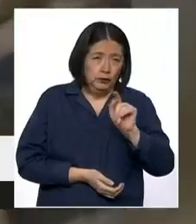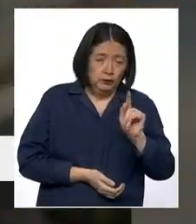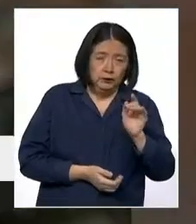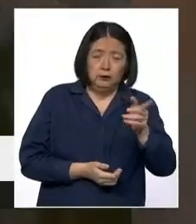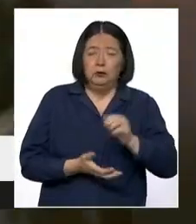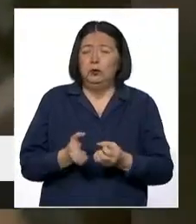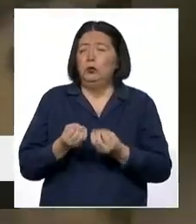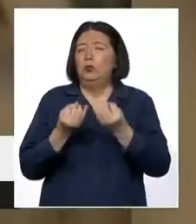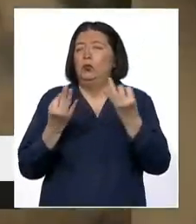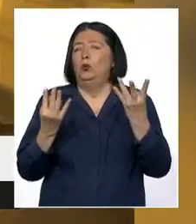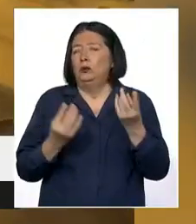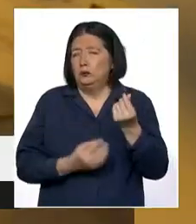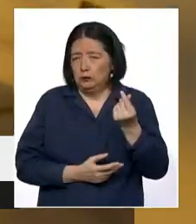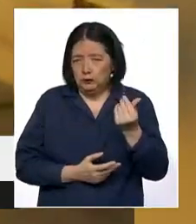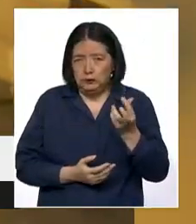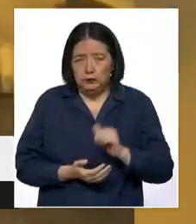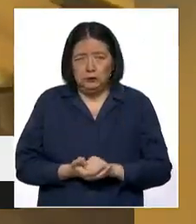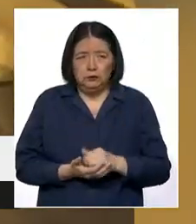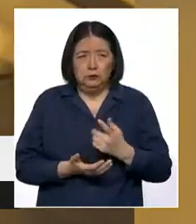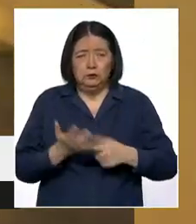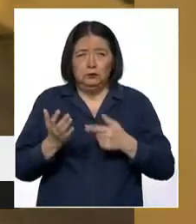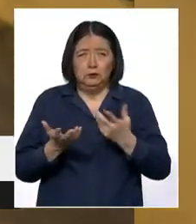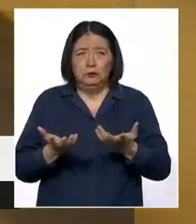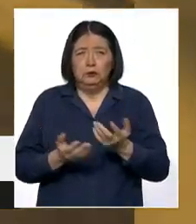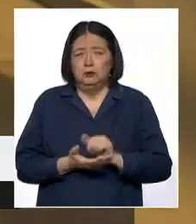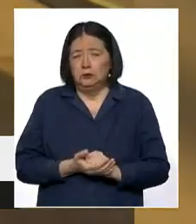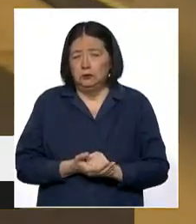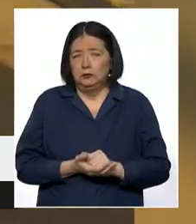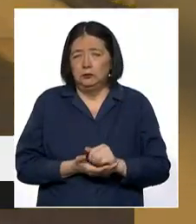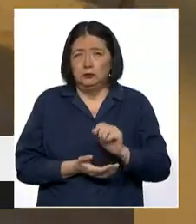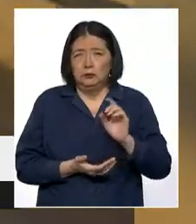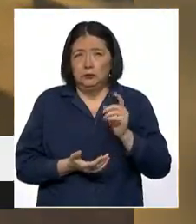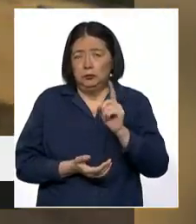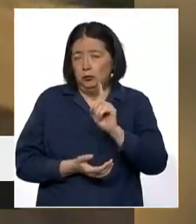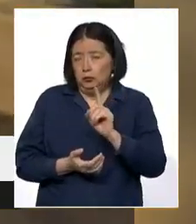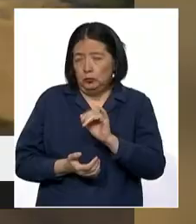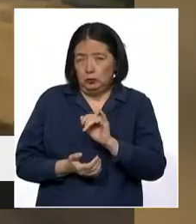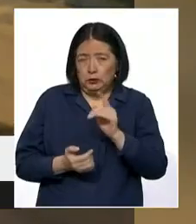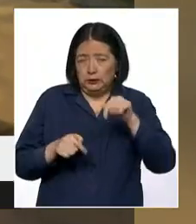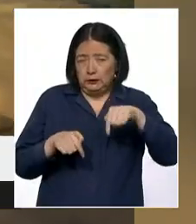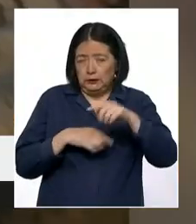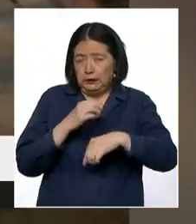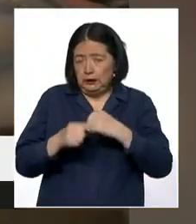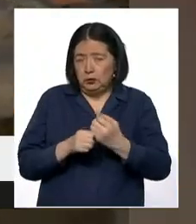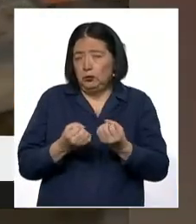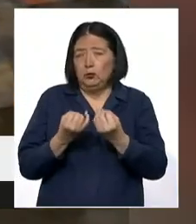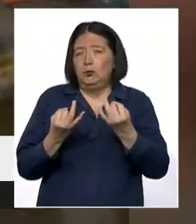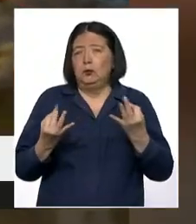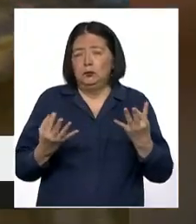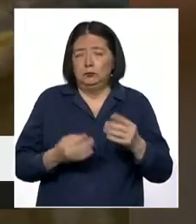tributaria, que es lo que está valorizado ahora una UIT este año, que es